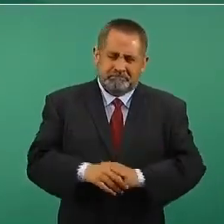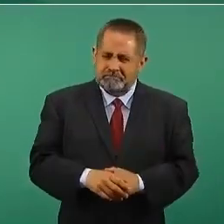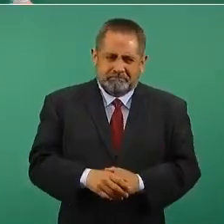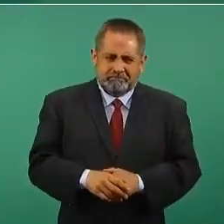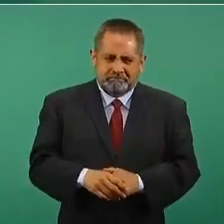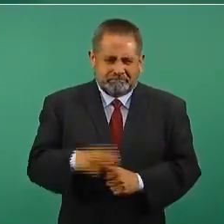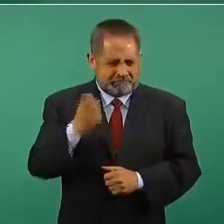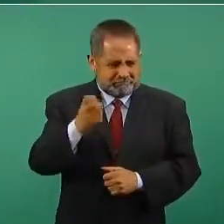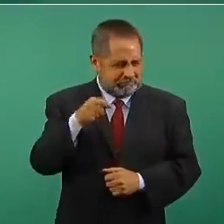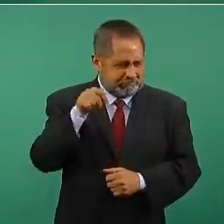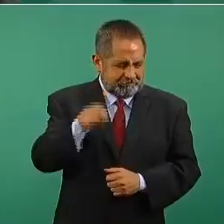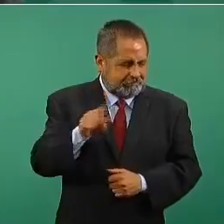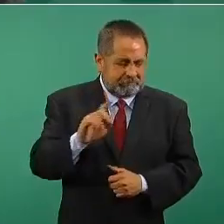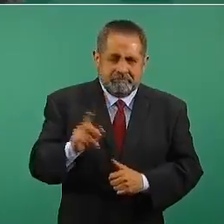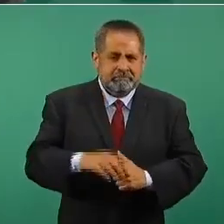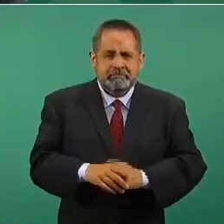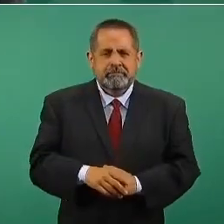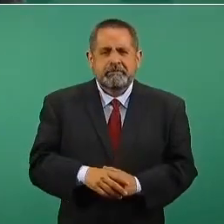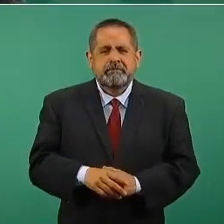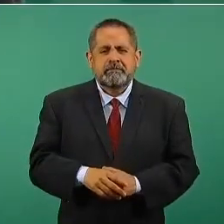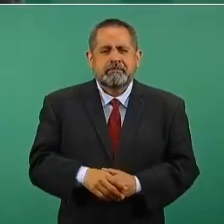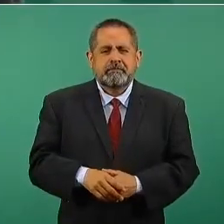Esa es